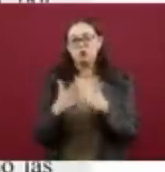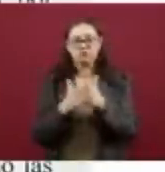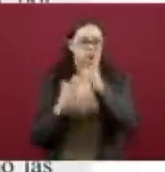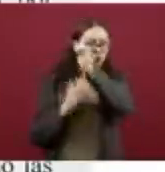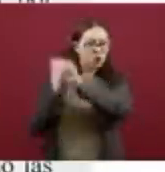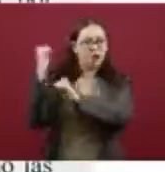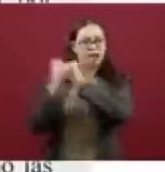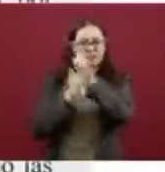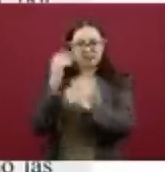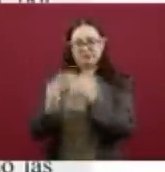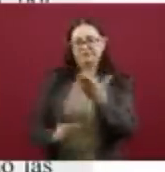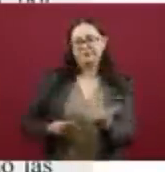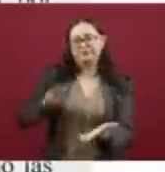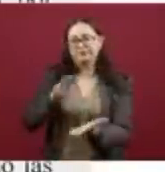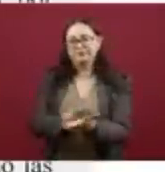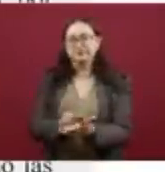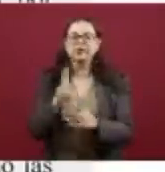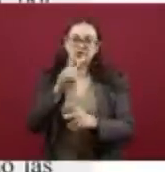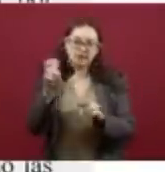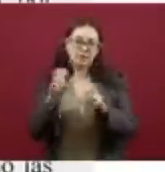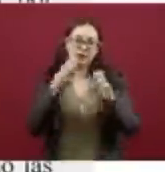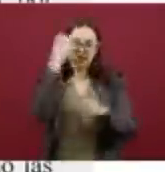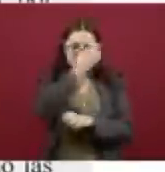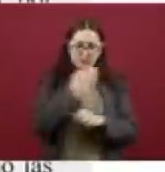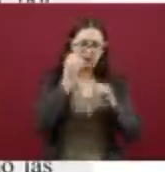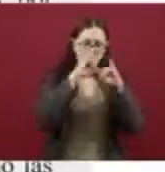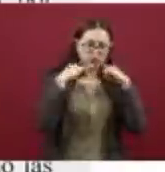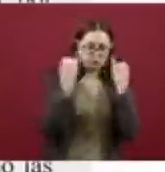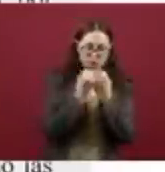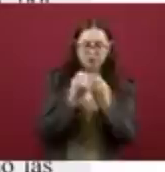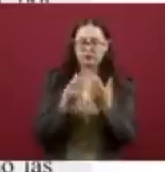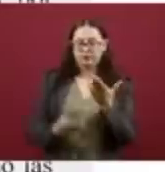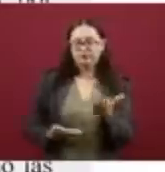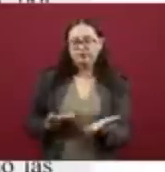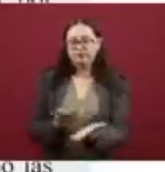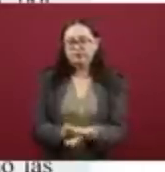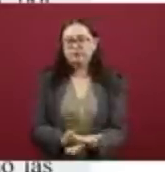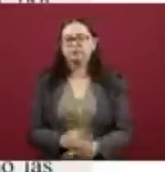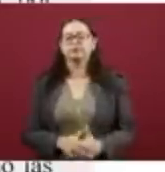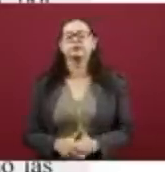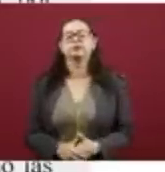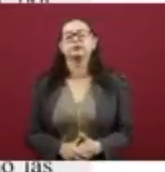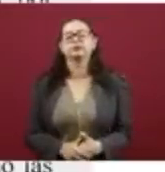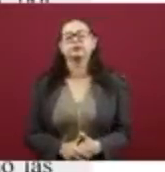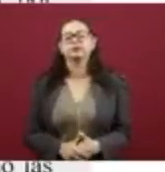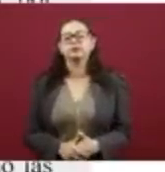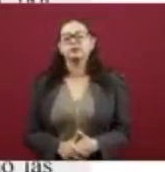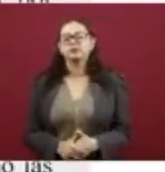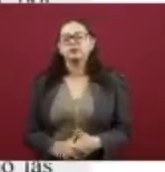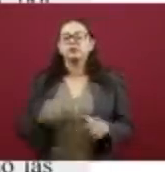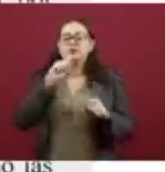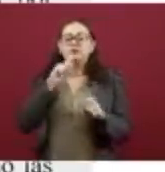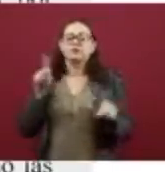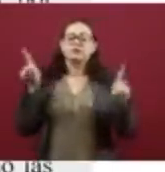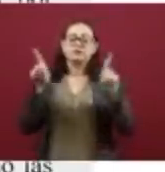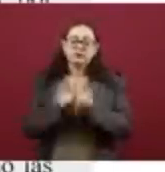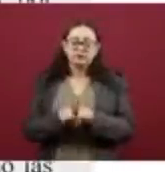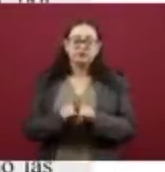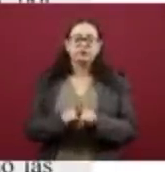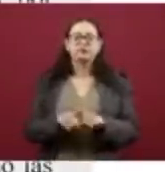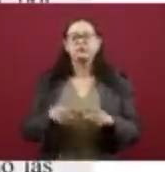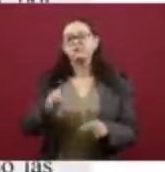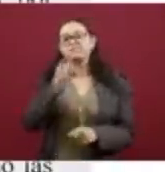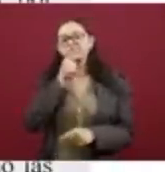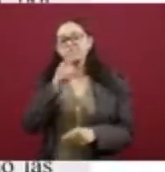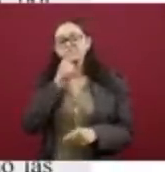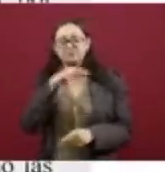la evaluación de la Junta de Gobierno junto con los usuarios. Está en proceso también el reemplazo de las escoltas